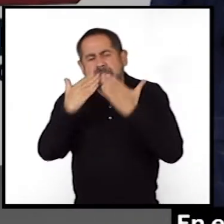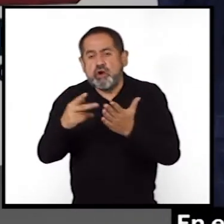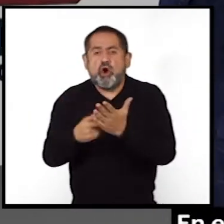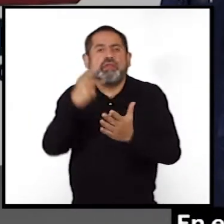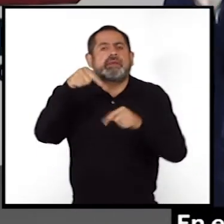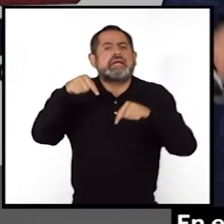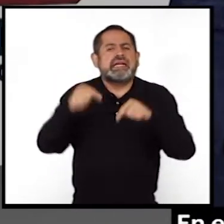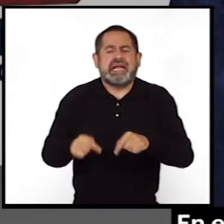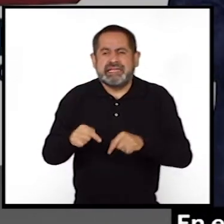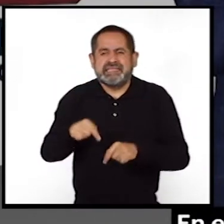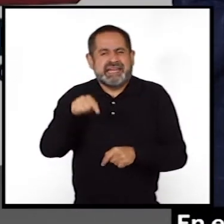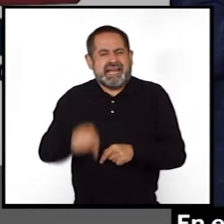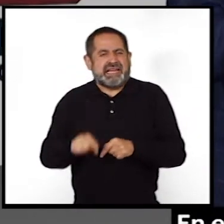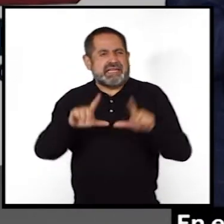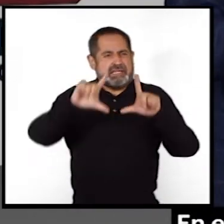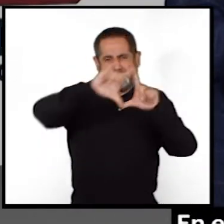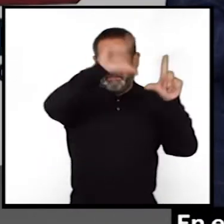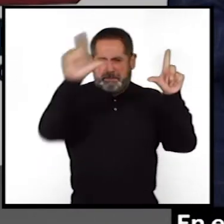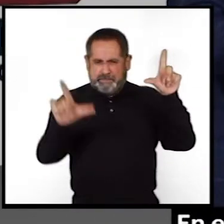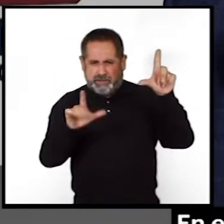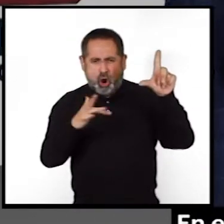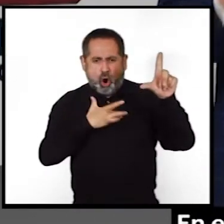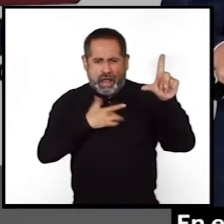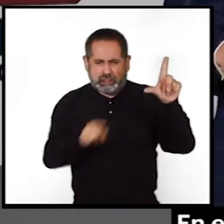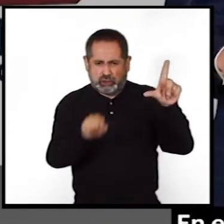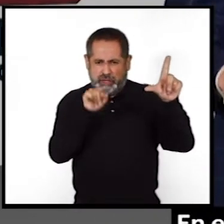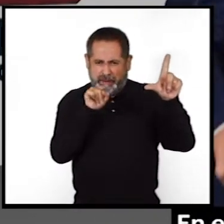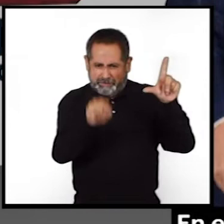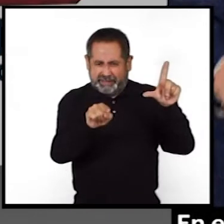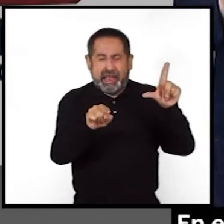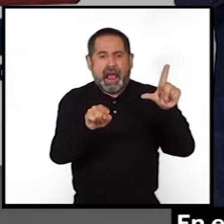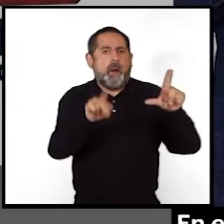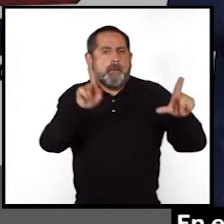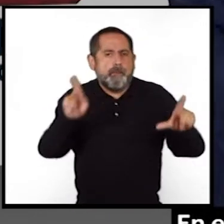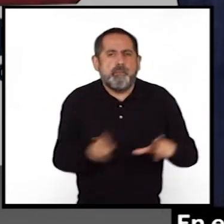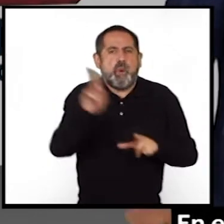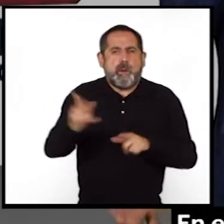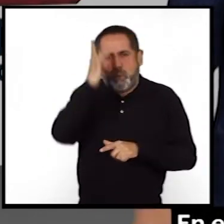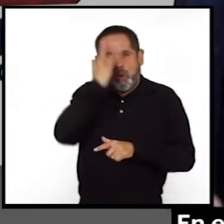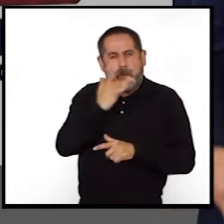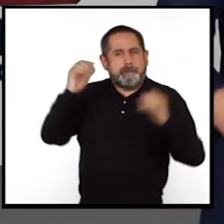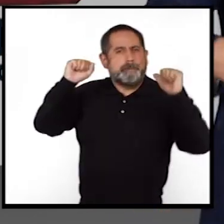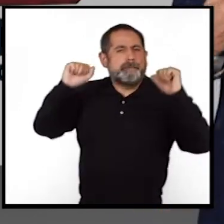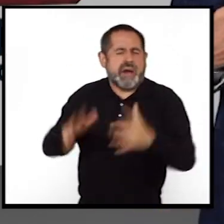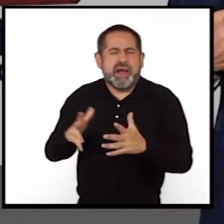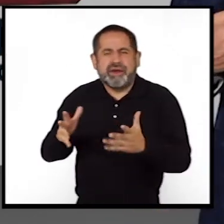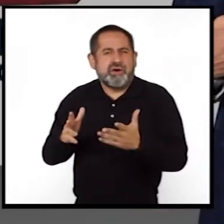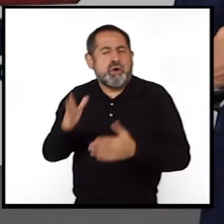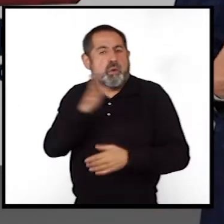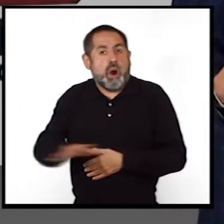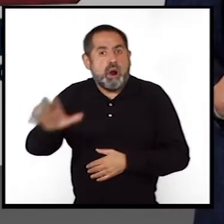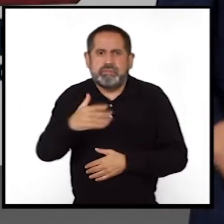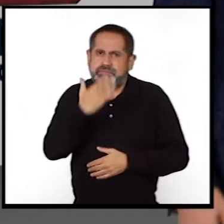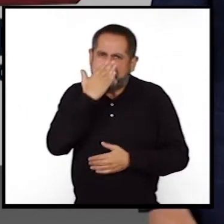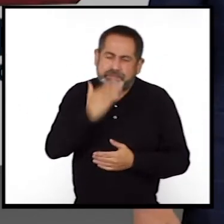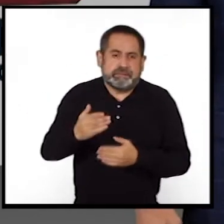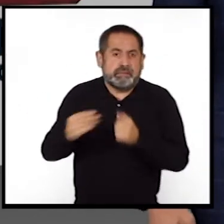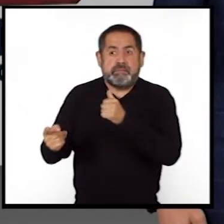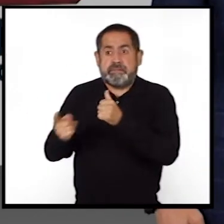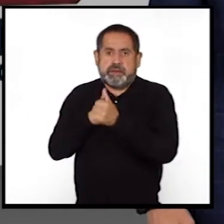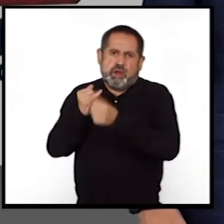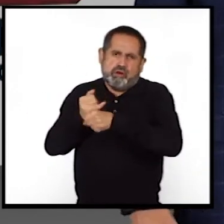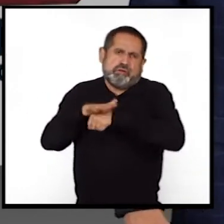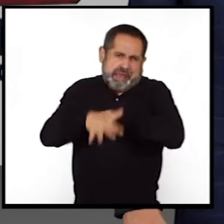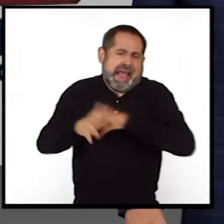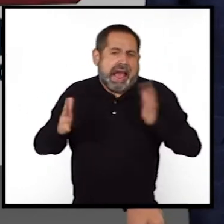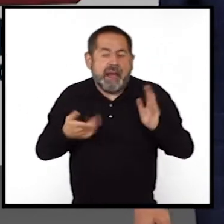Hidalgo es una vez más el corazón y el punto de partida de los pueblos mágicos. No solo por tener al primero